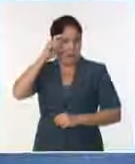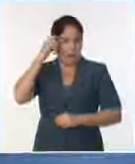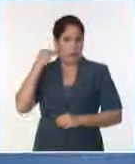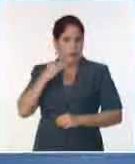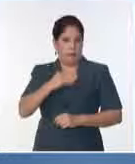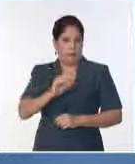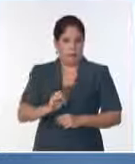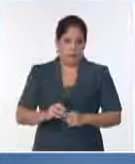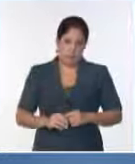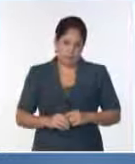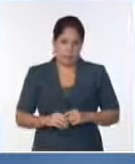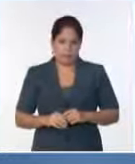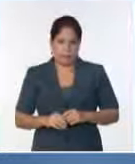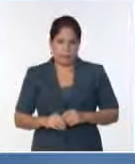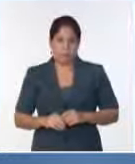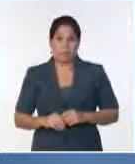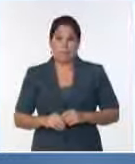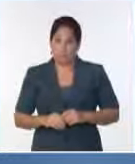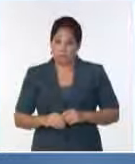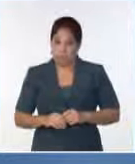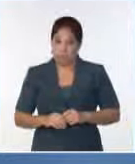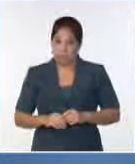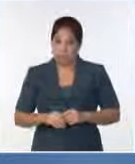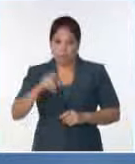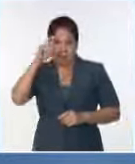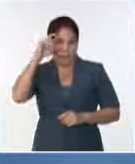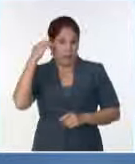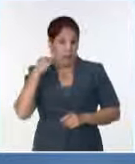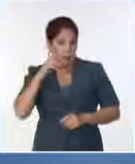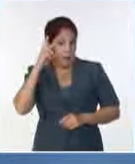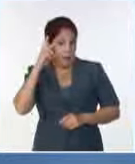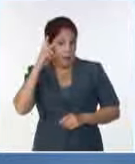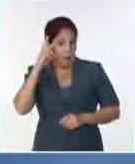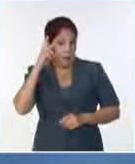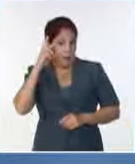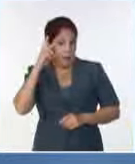Y justamente evocando a nuestra Vilma, despedimos a la emisión de hoy con